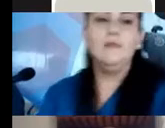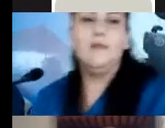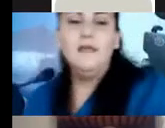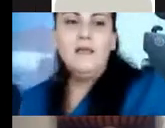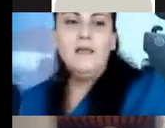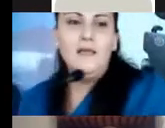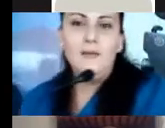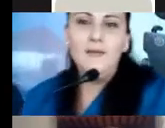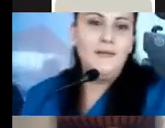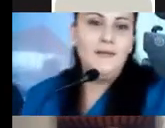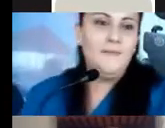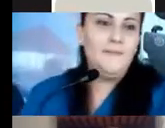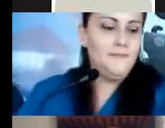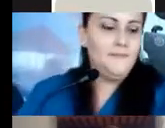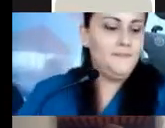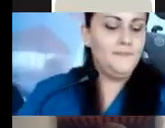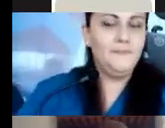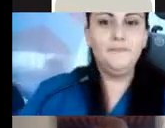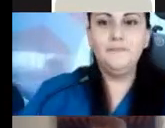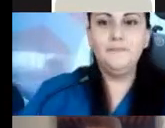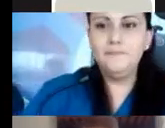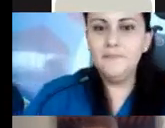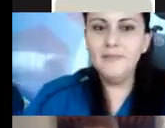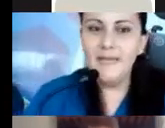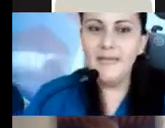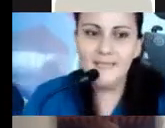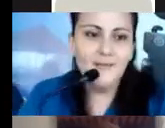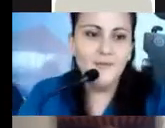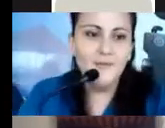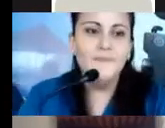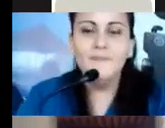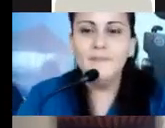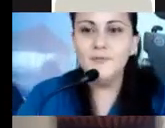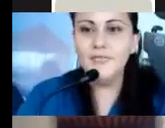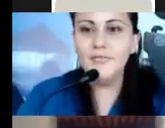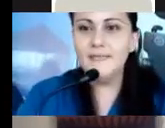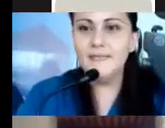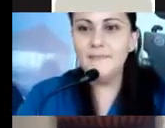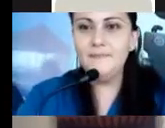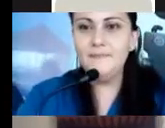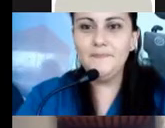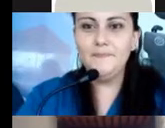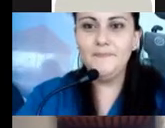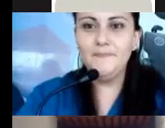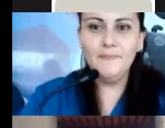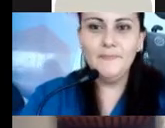Paso la palabra a María Amalia. Gracias, Leo. ¿Me escuchas?